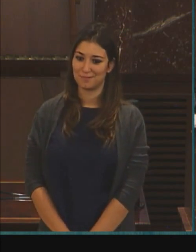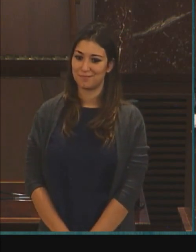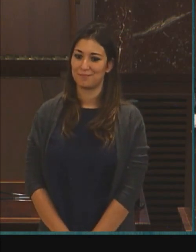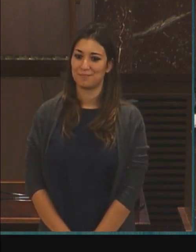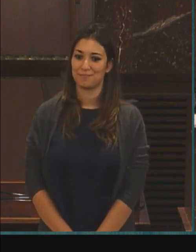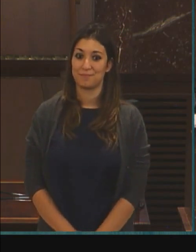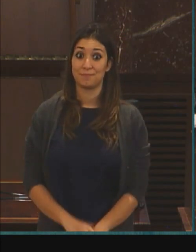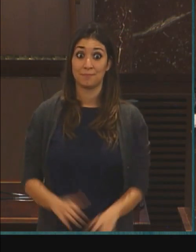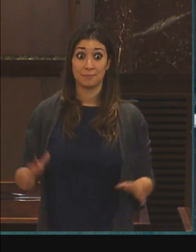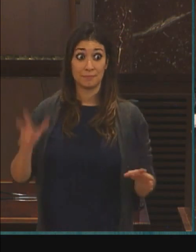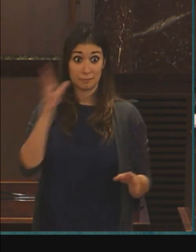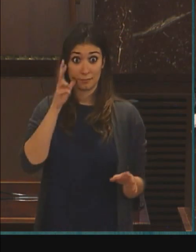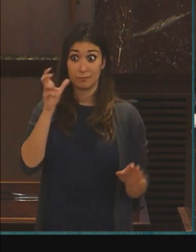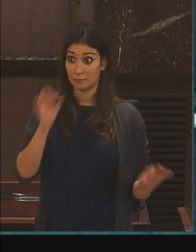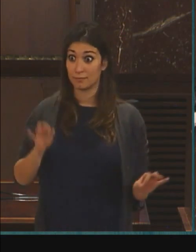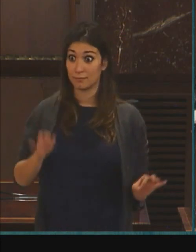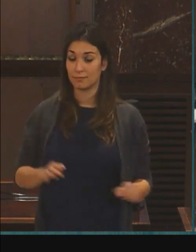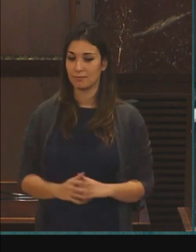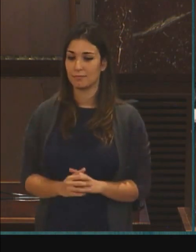¿Se ¿se oye? Sí.